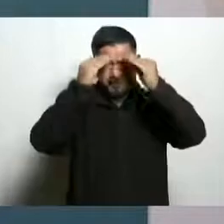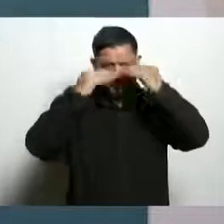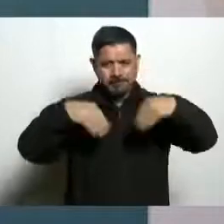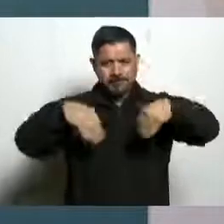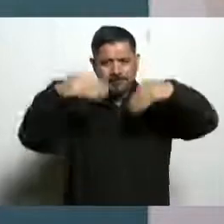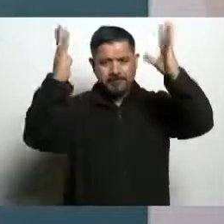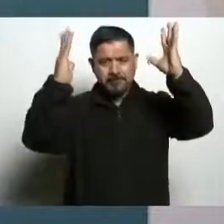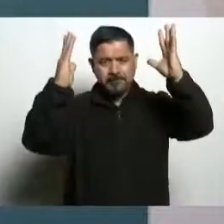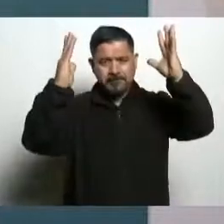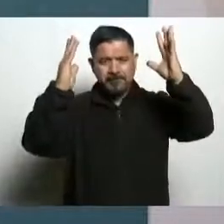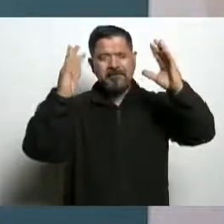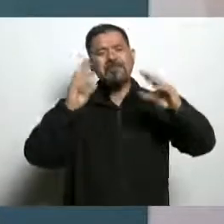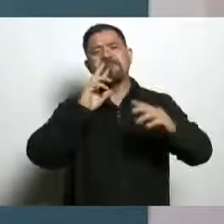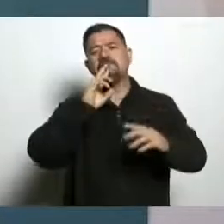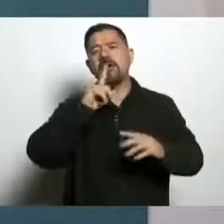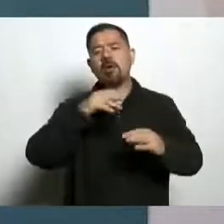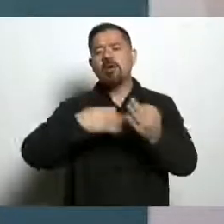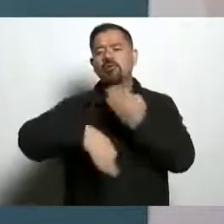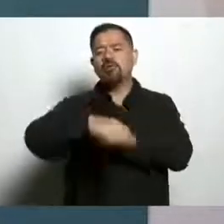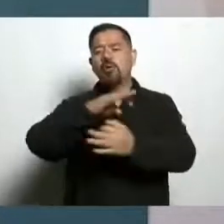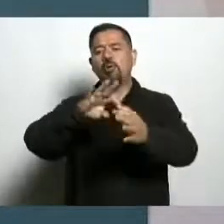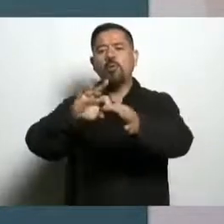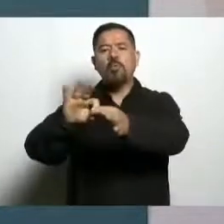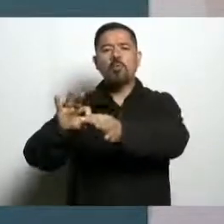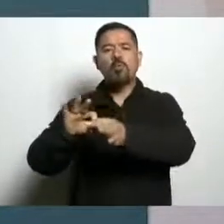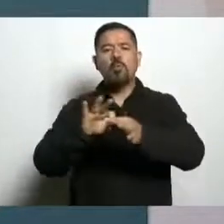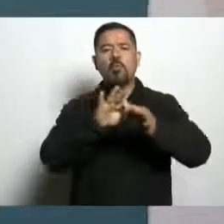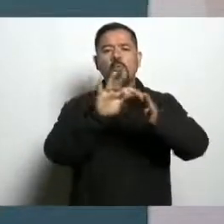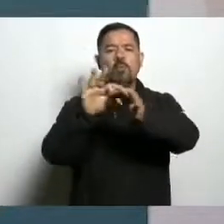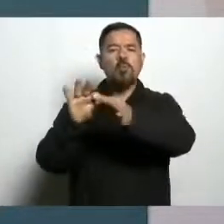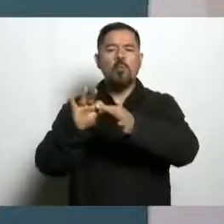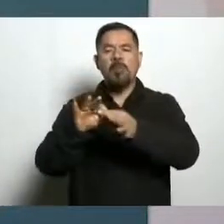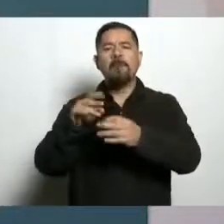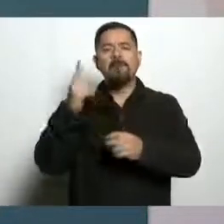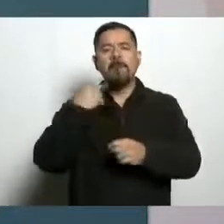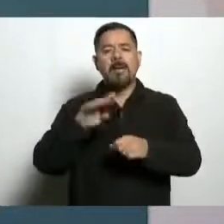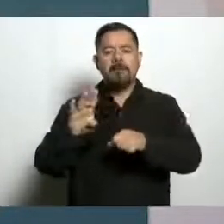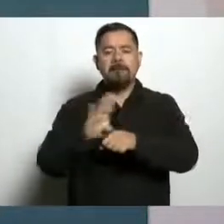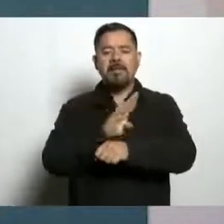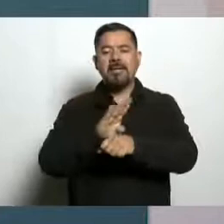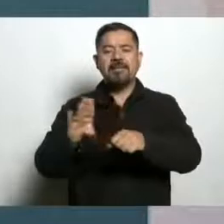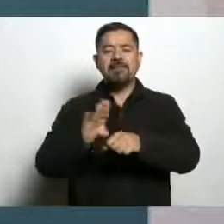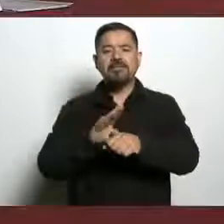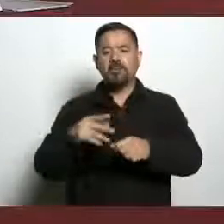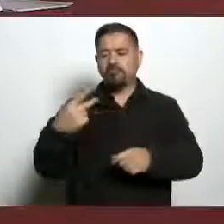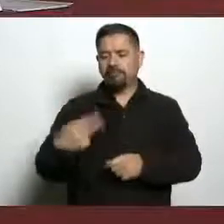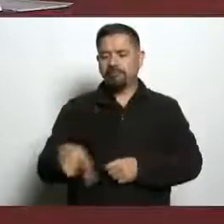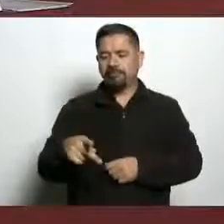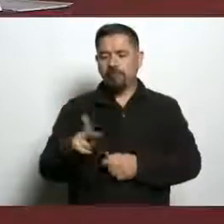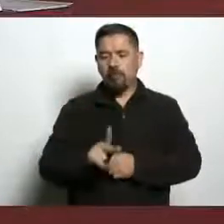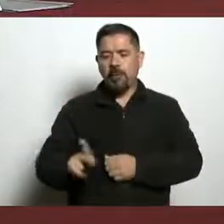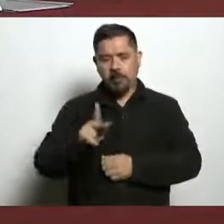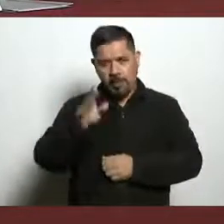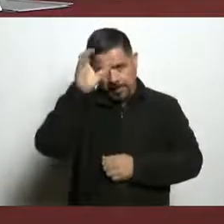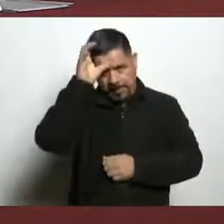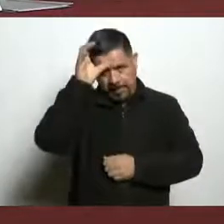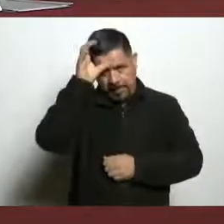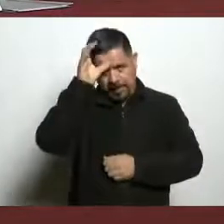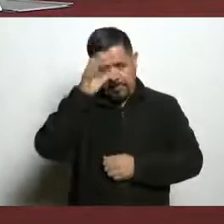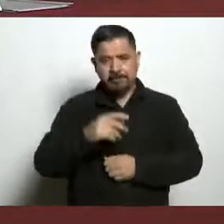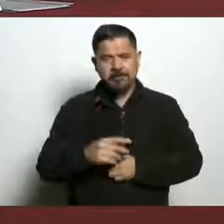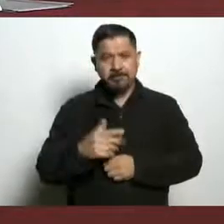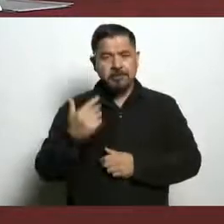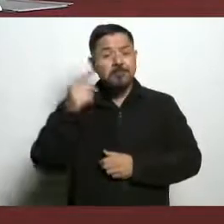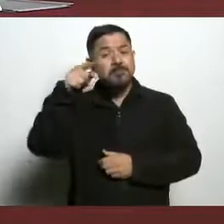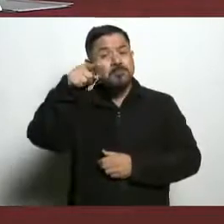nos unamos todos en beneficio de Cananea, que pensemos hacia